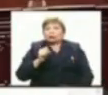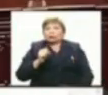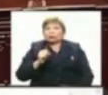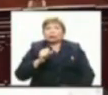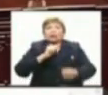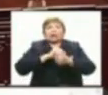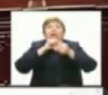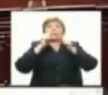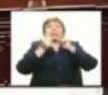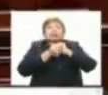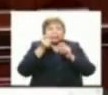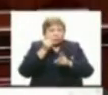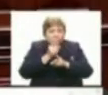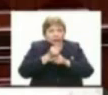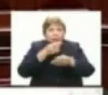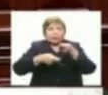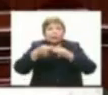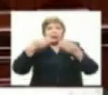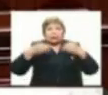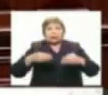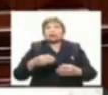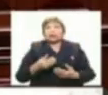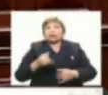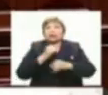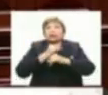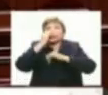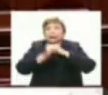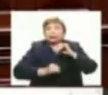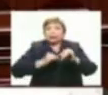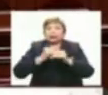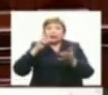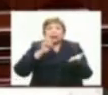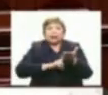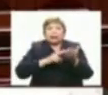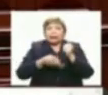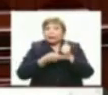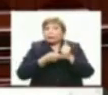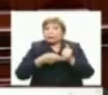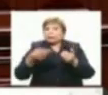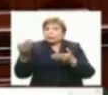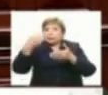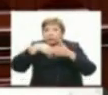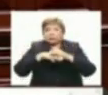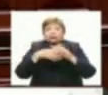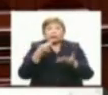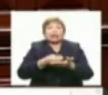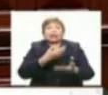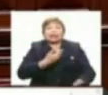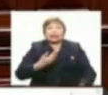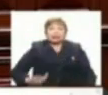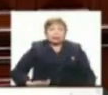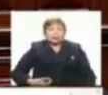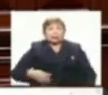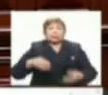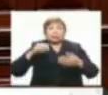a las cambiantes circunstancias del mercado internacional, garantizando los ingresos del Estado,